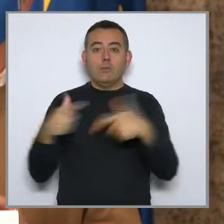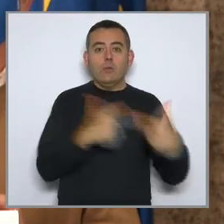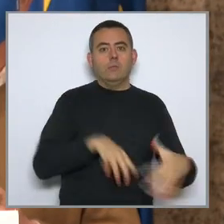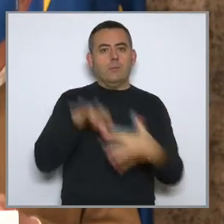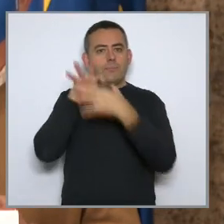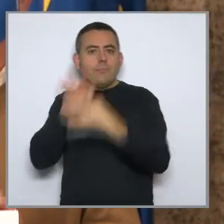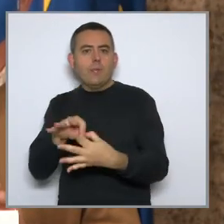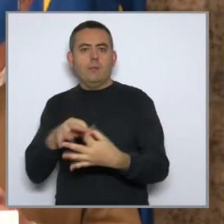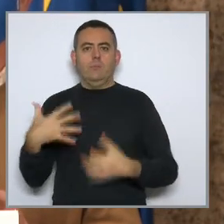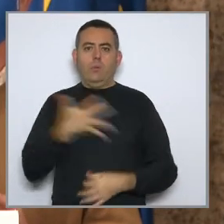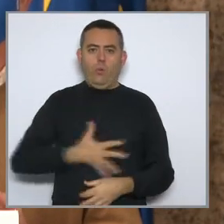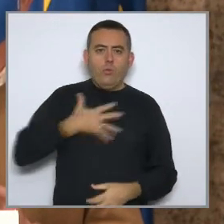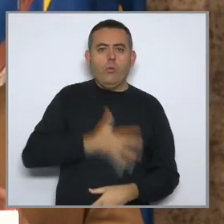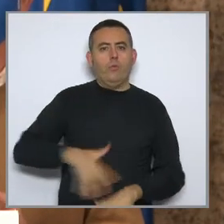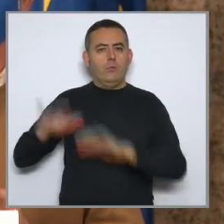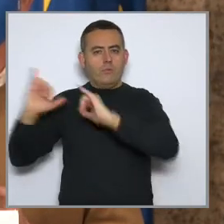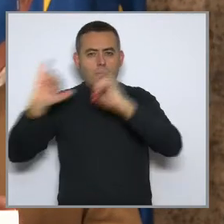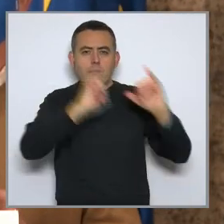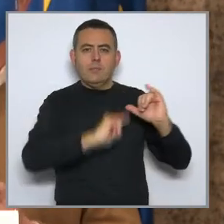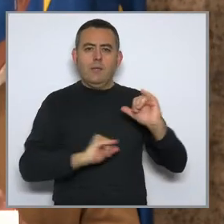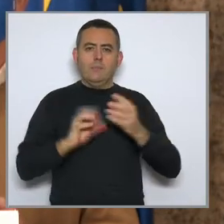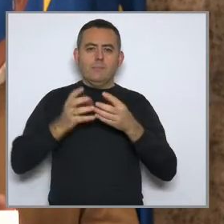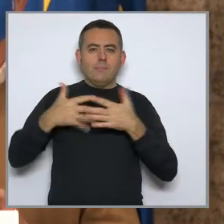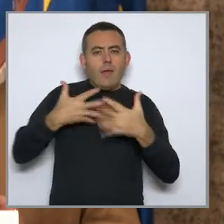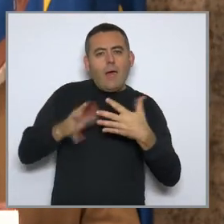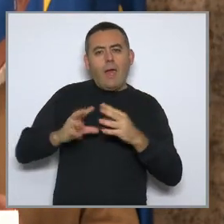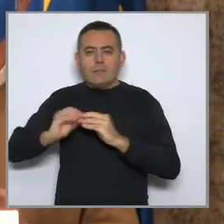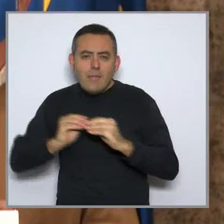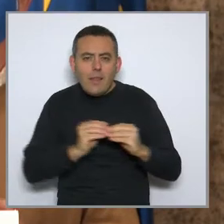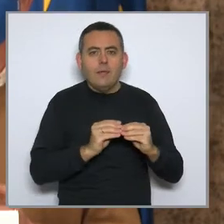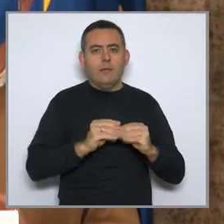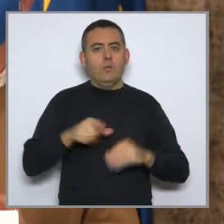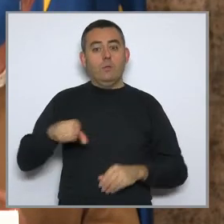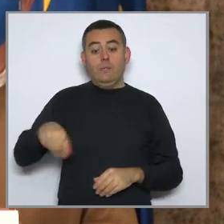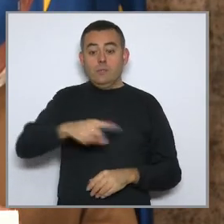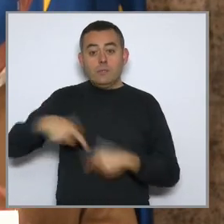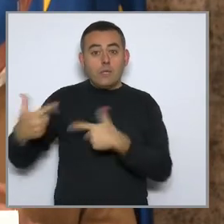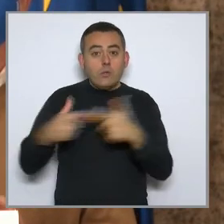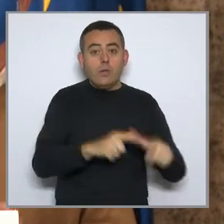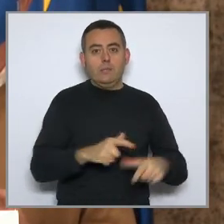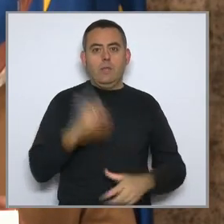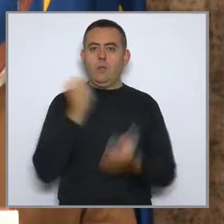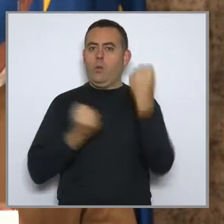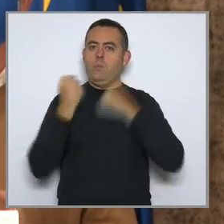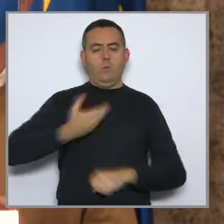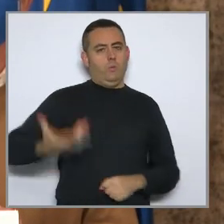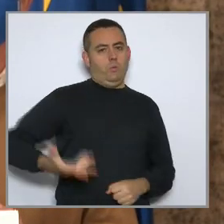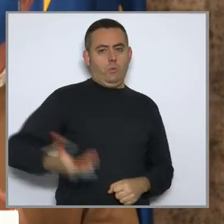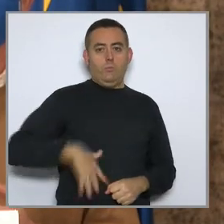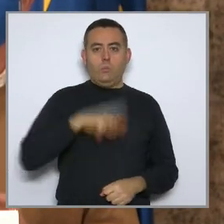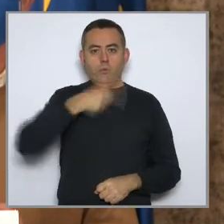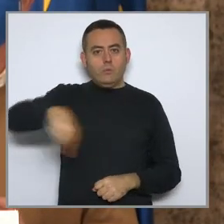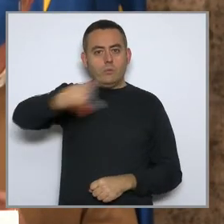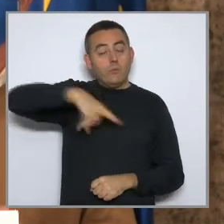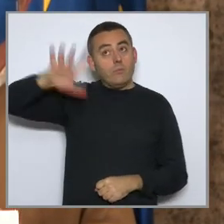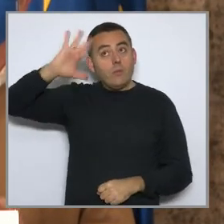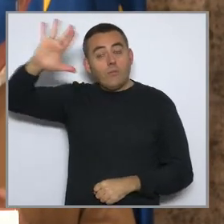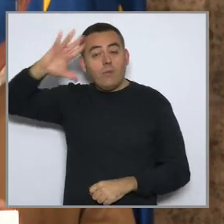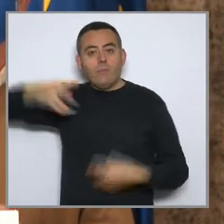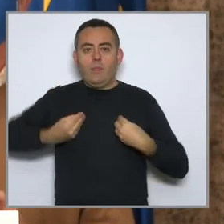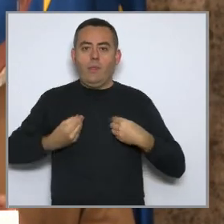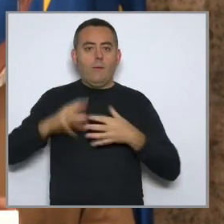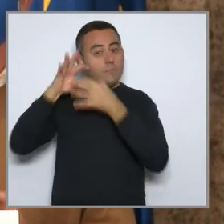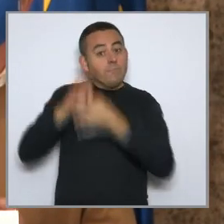ocio, la fiesta, la artesanía, tan importantes no solo para nuestra economía, sino también para nuestra manera de entender la vida.